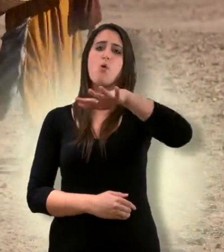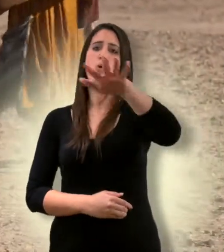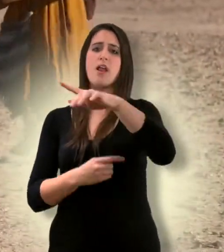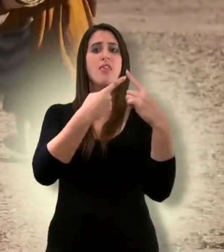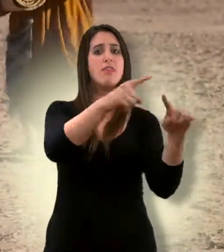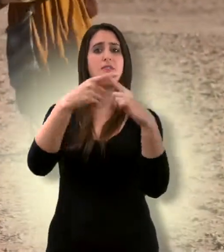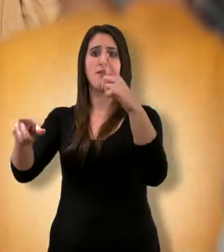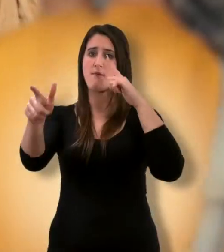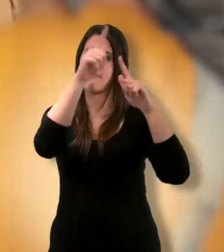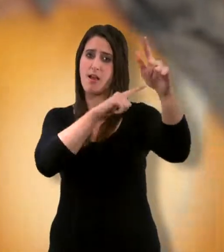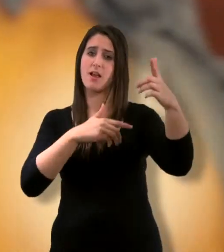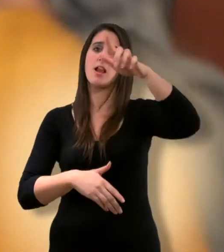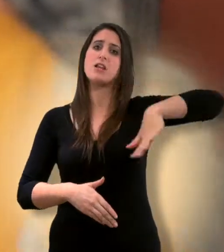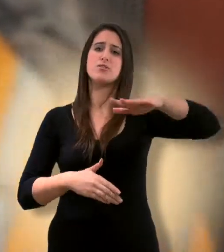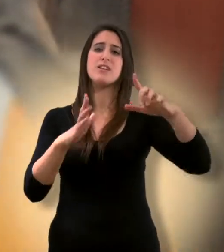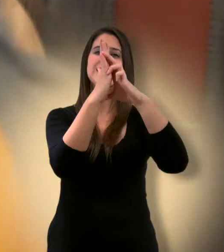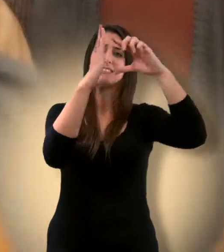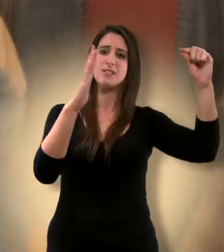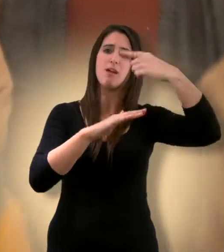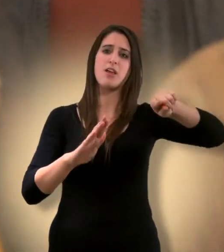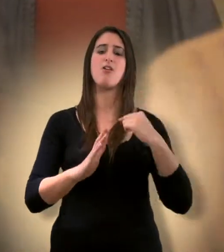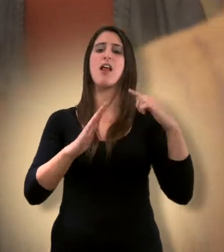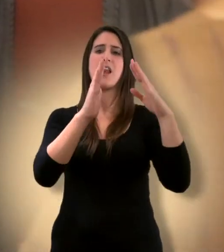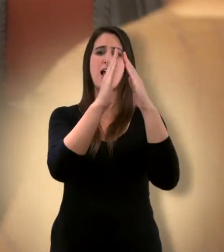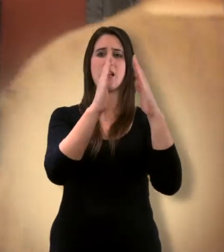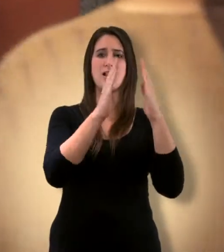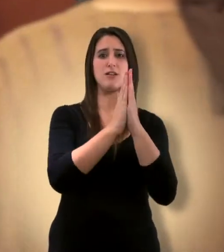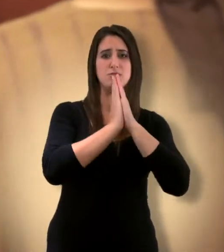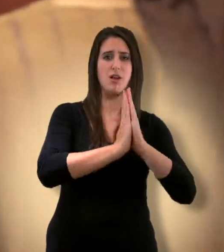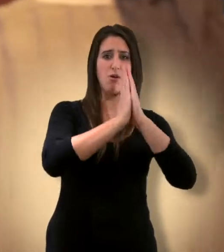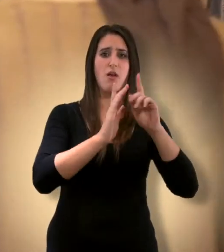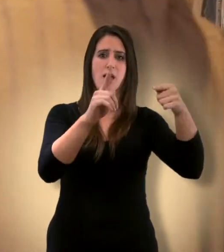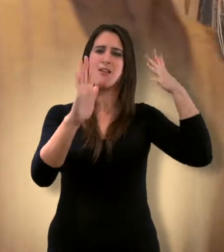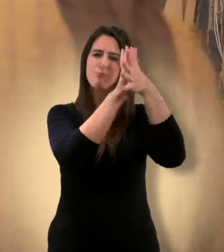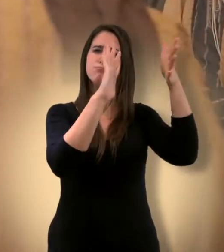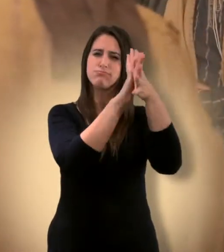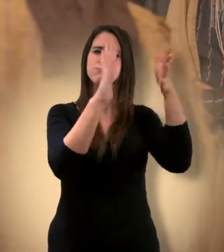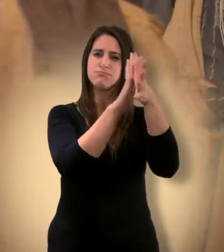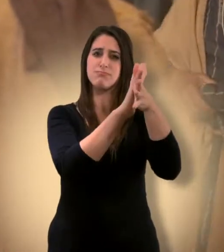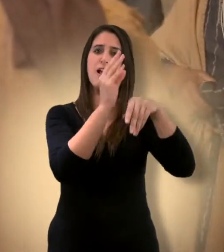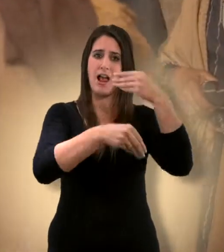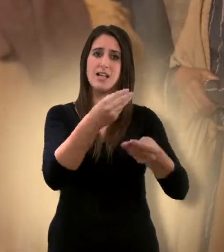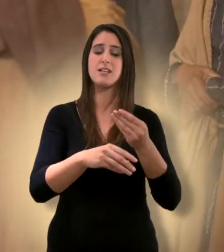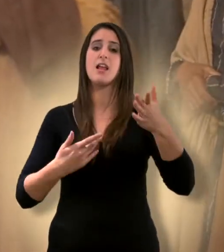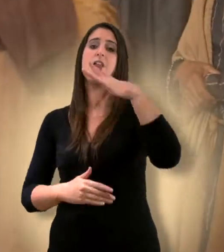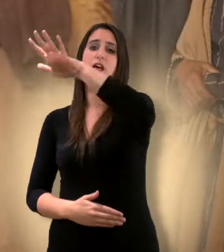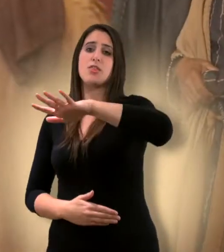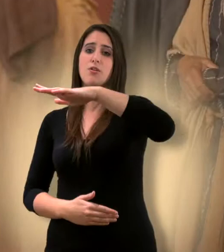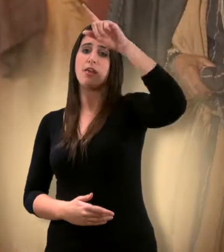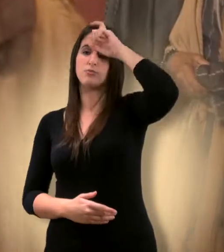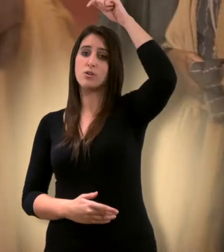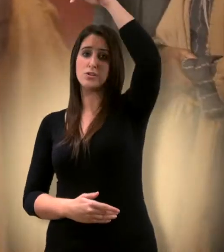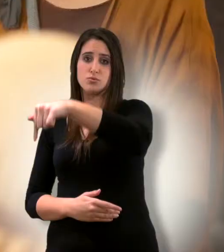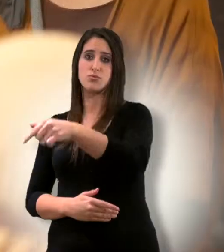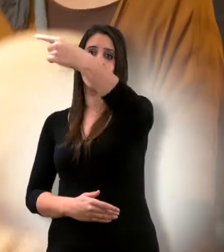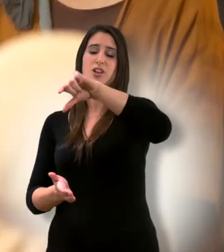varios lugares. En Chipre proclamaron la palabra de Dios en las sinagogas de los judíos. En Antioquía de Pisidia, casi toda